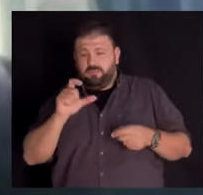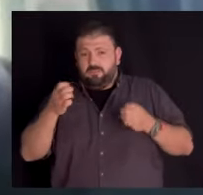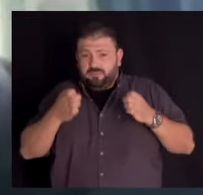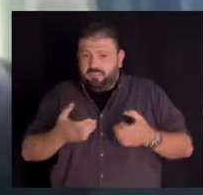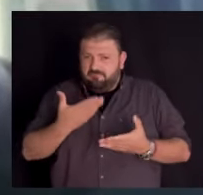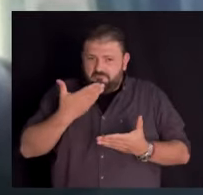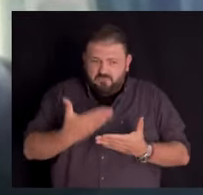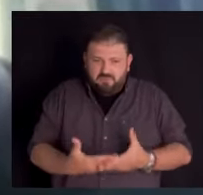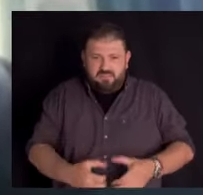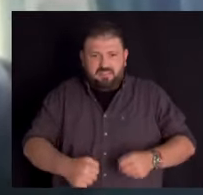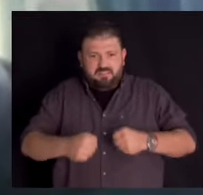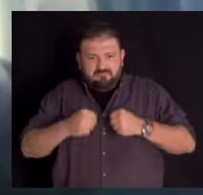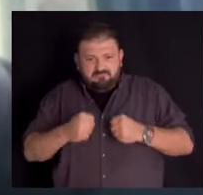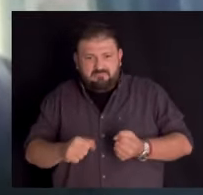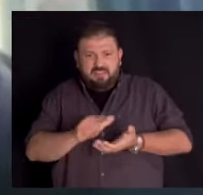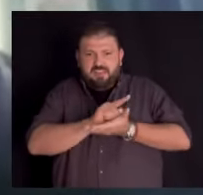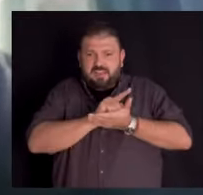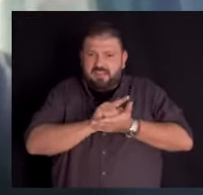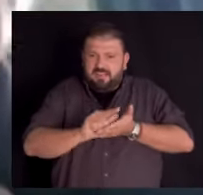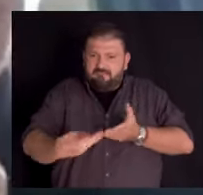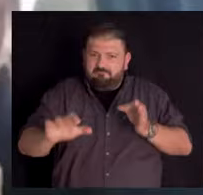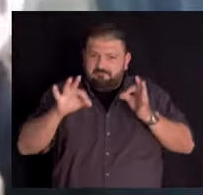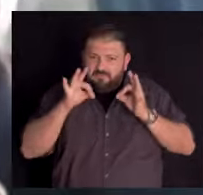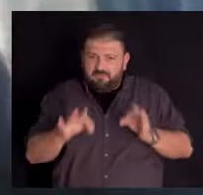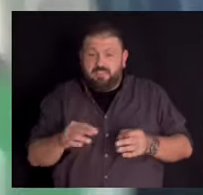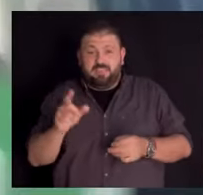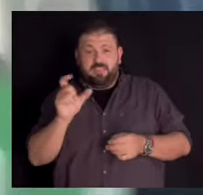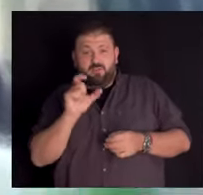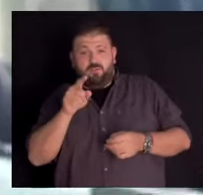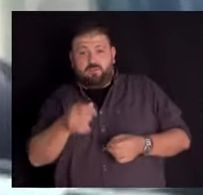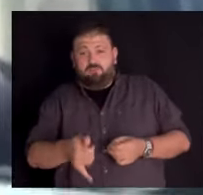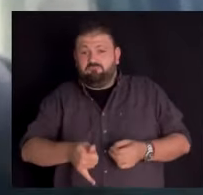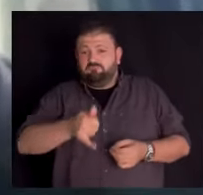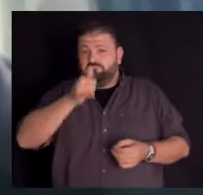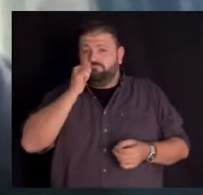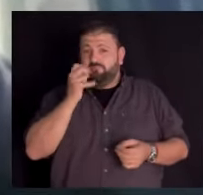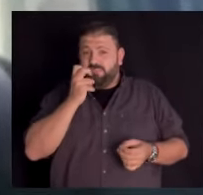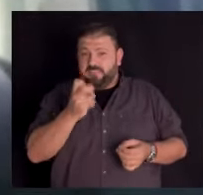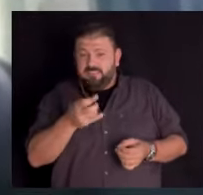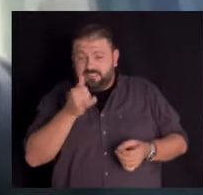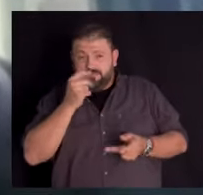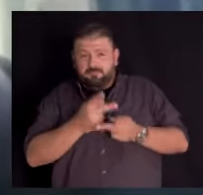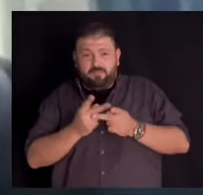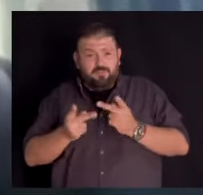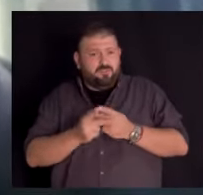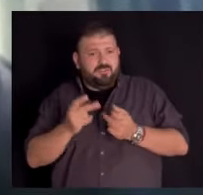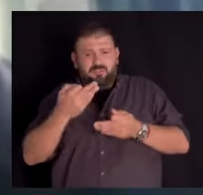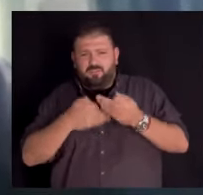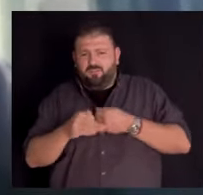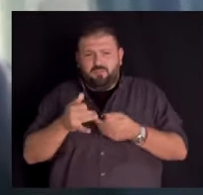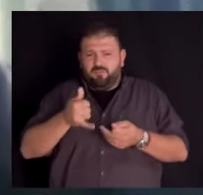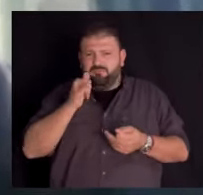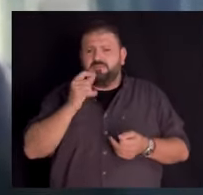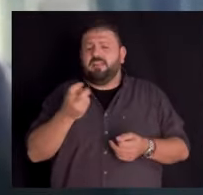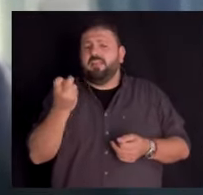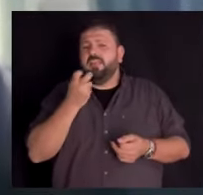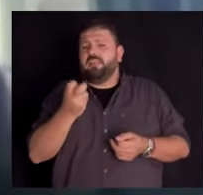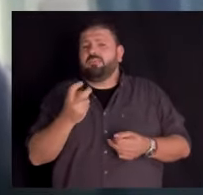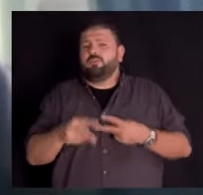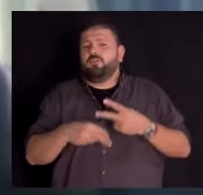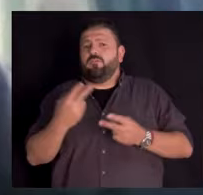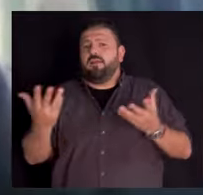está limpia, ¿sí? Y nosotros metemos lo que es probiótico, el Faberan Plus, el Omni Plus, eso va a hacer que todos